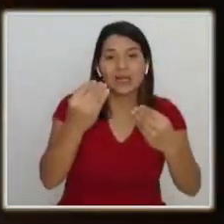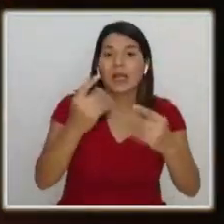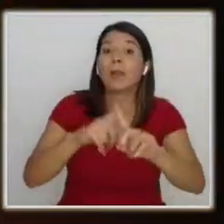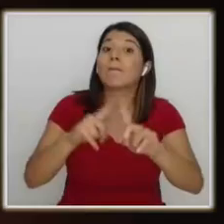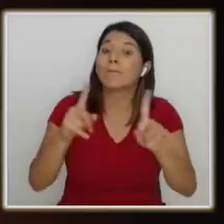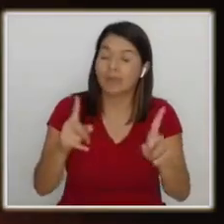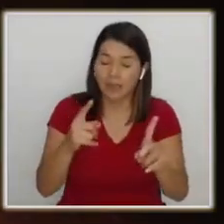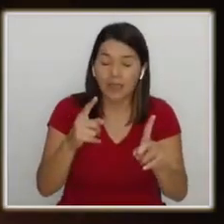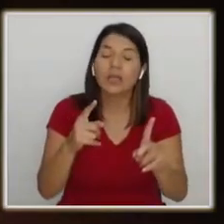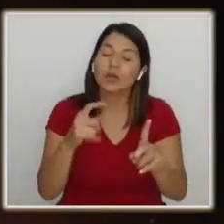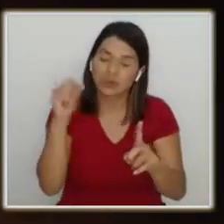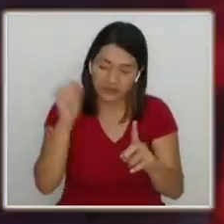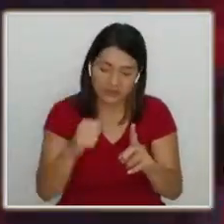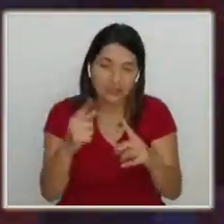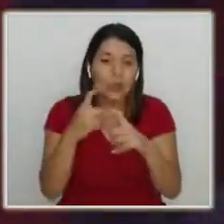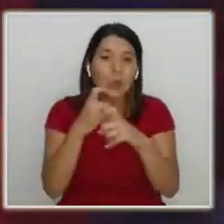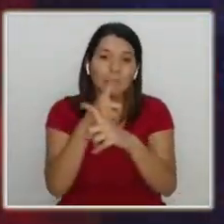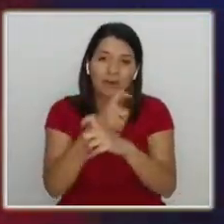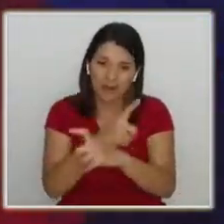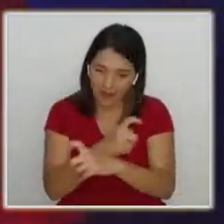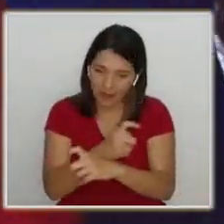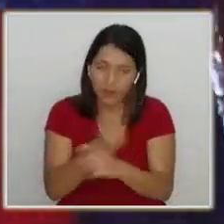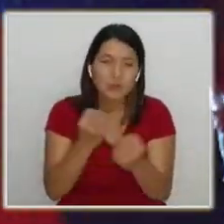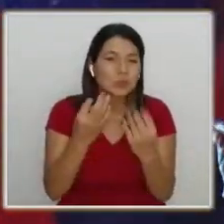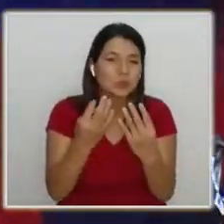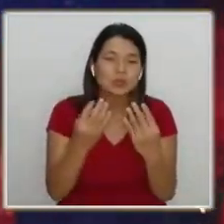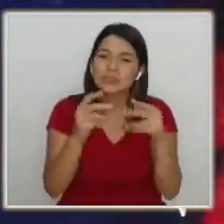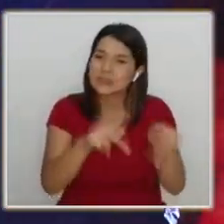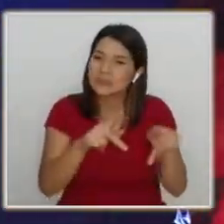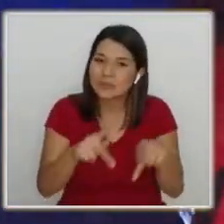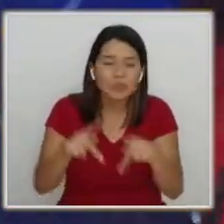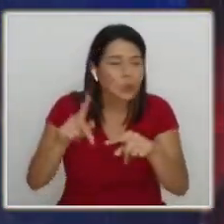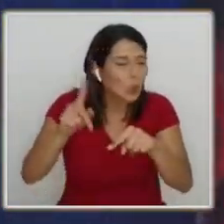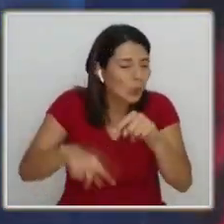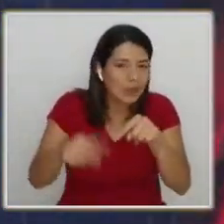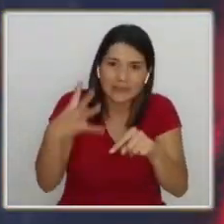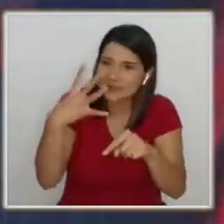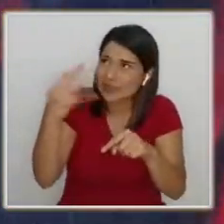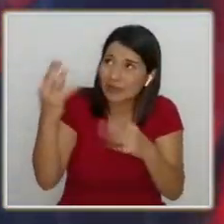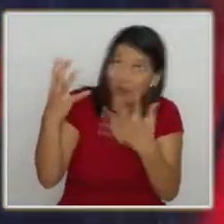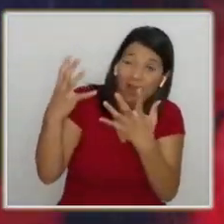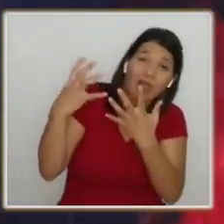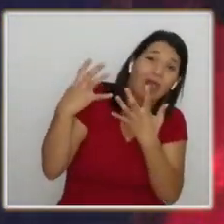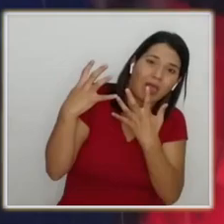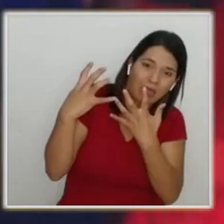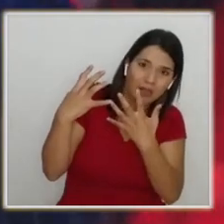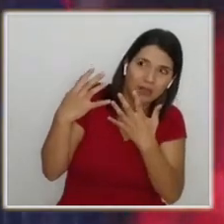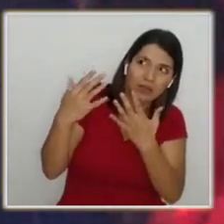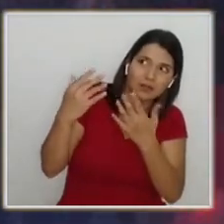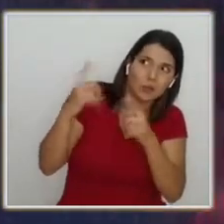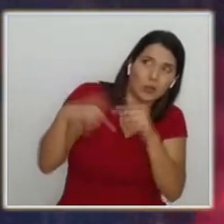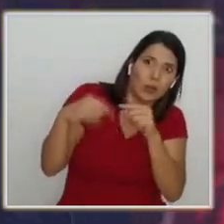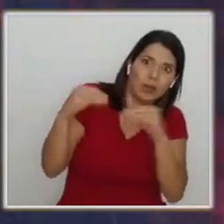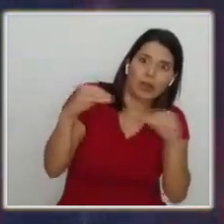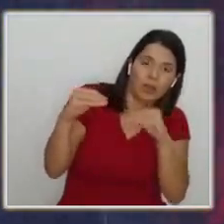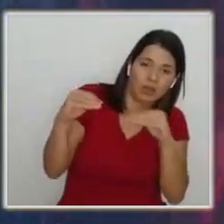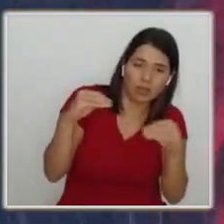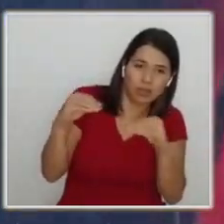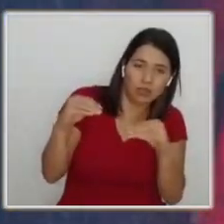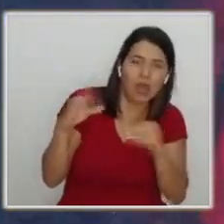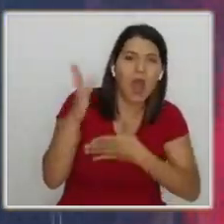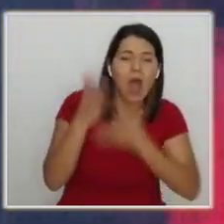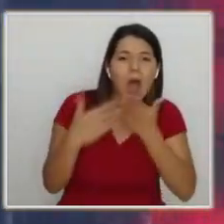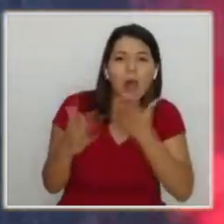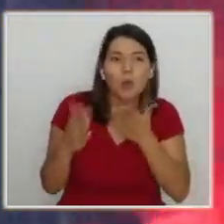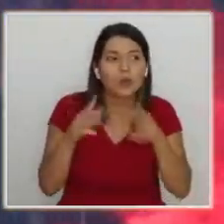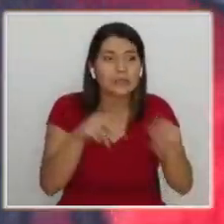porque había gente prensada, habían otros que se los había llevado parte del agua que